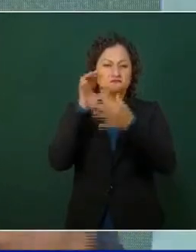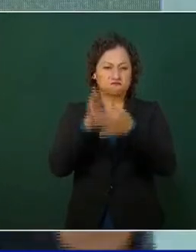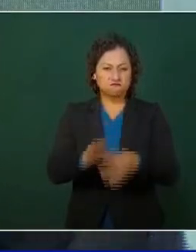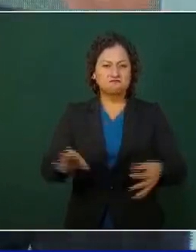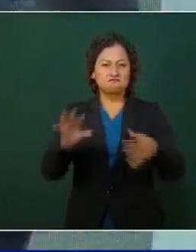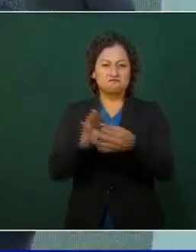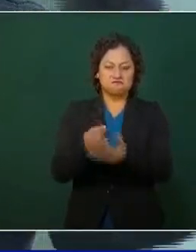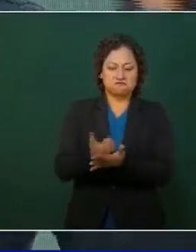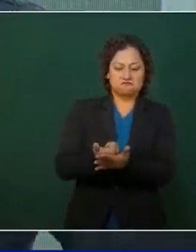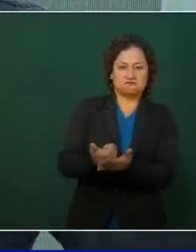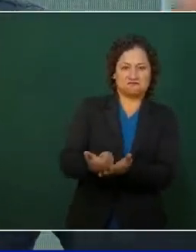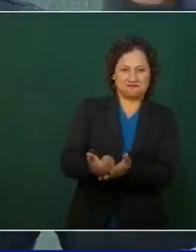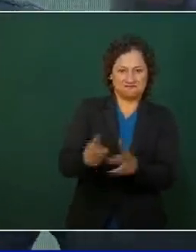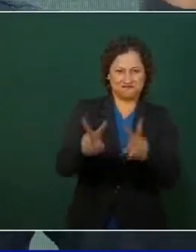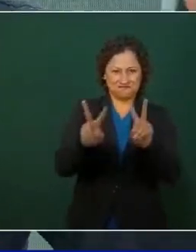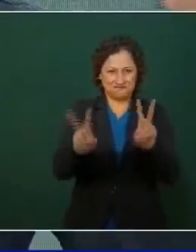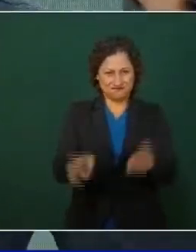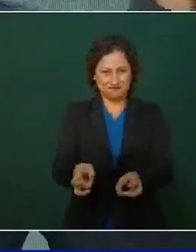Mientras